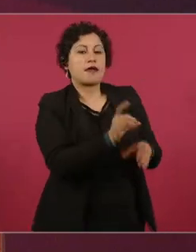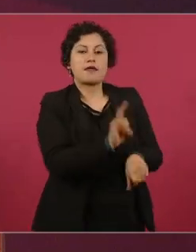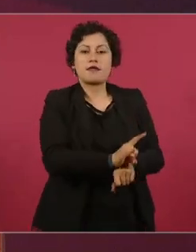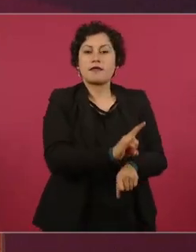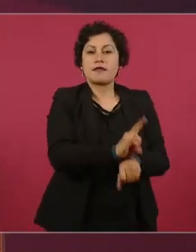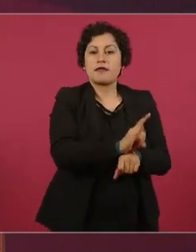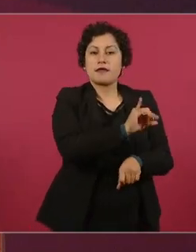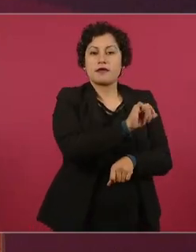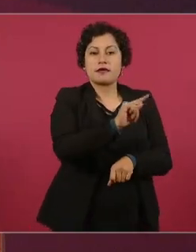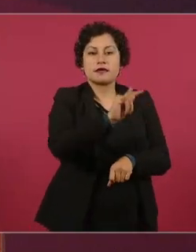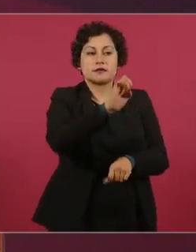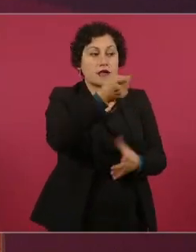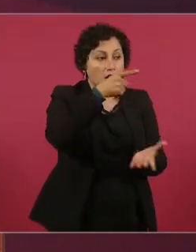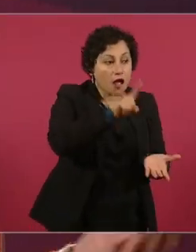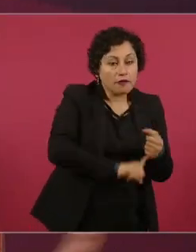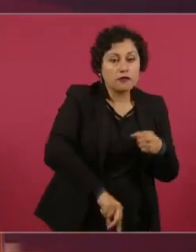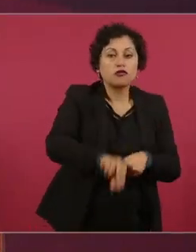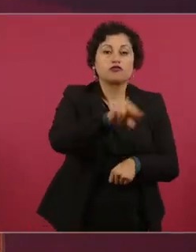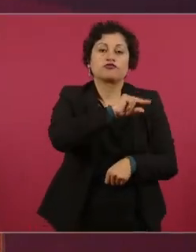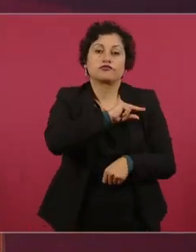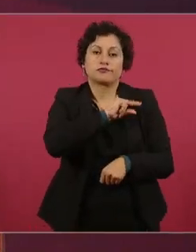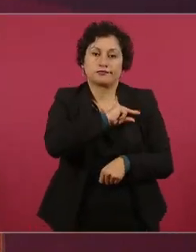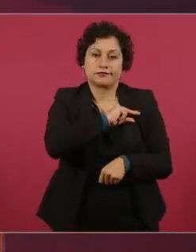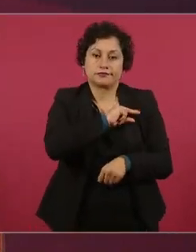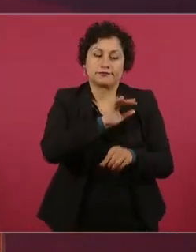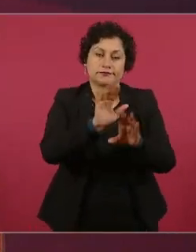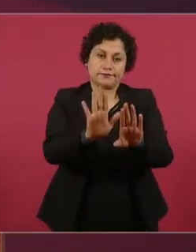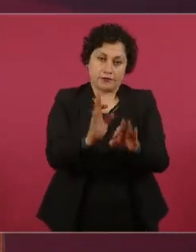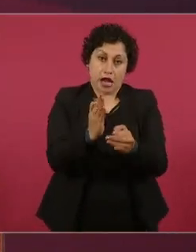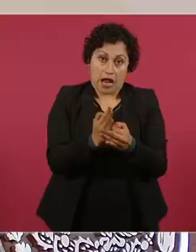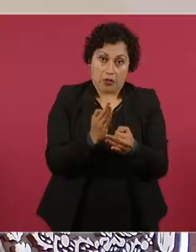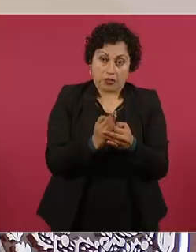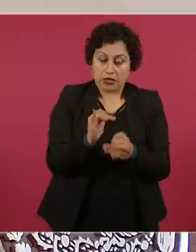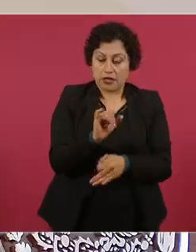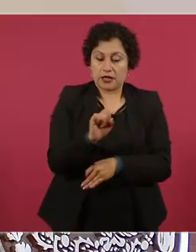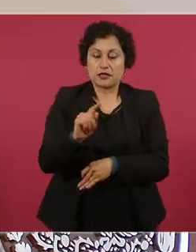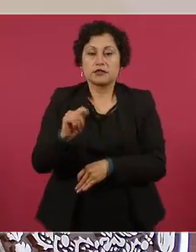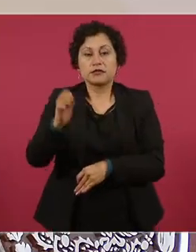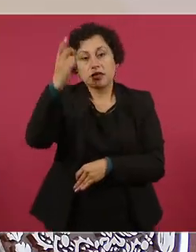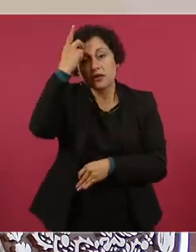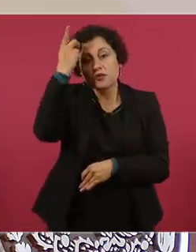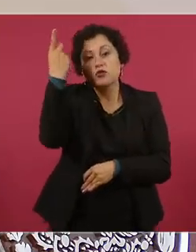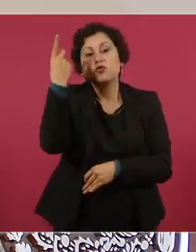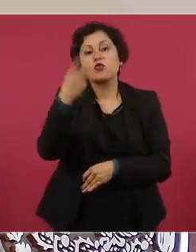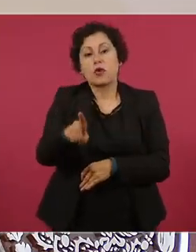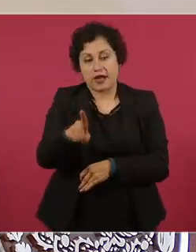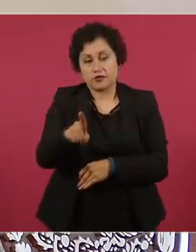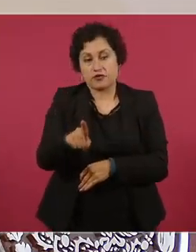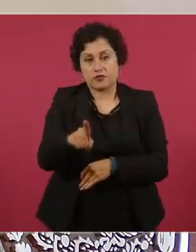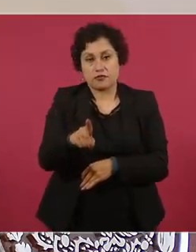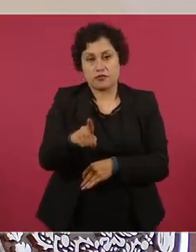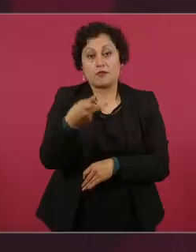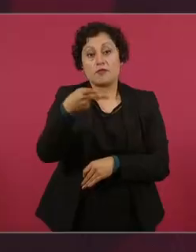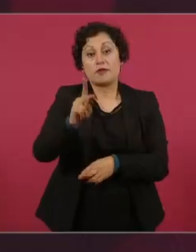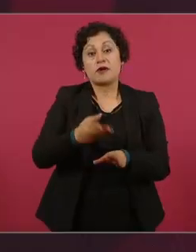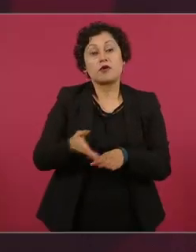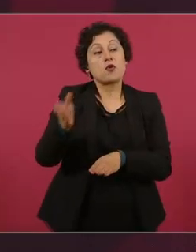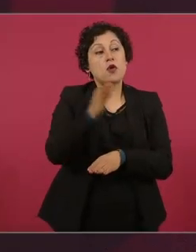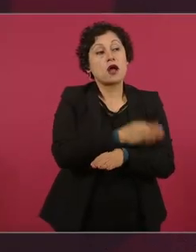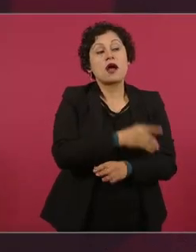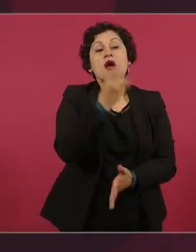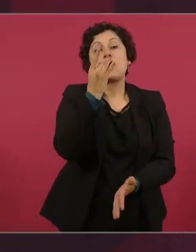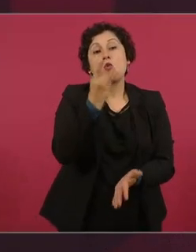propiedad del Issste? Actualmente, bueno, las instalaciones y también el servicio que prestan los